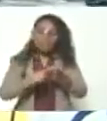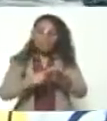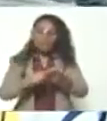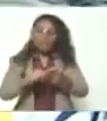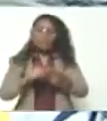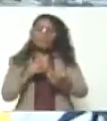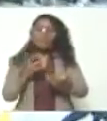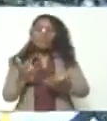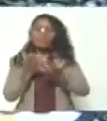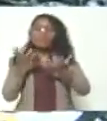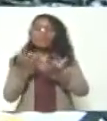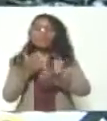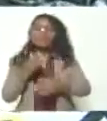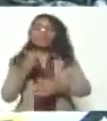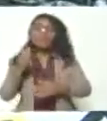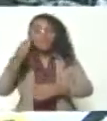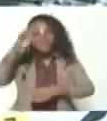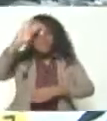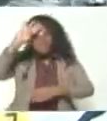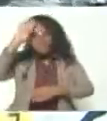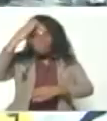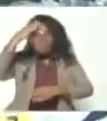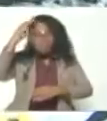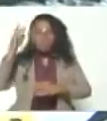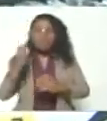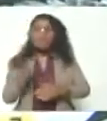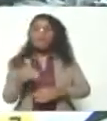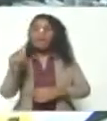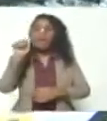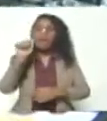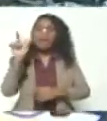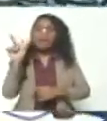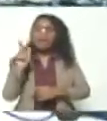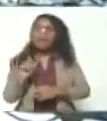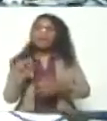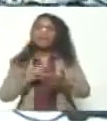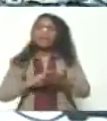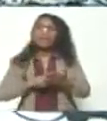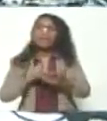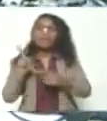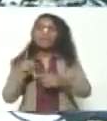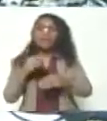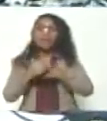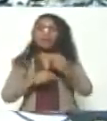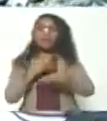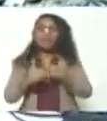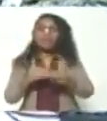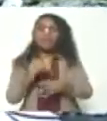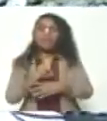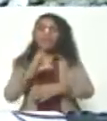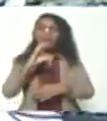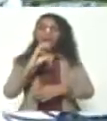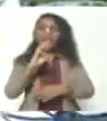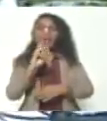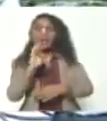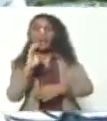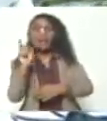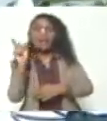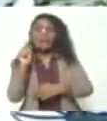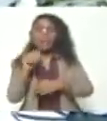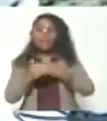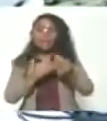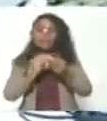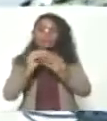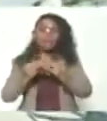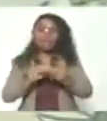para despejar la molécula de agua y ese resultado lo convertimos en crack. Quiere decir, ellos fabricaban crack